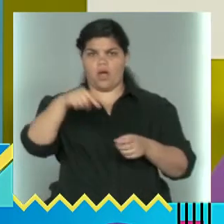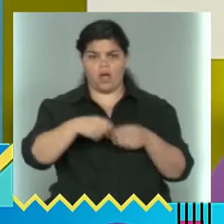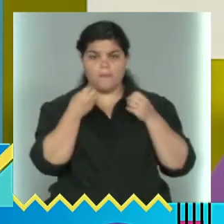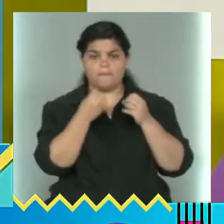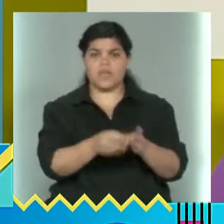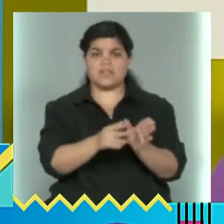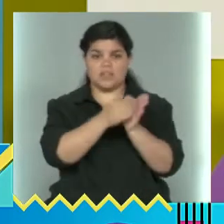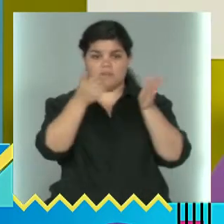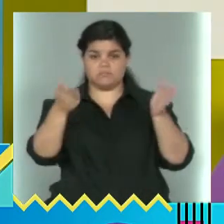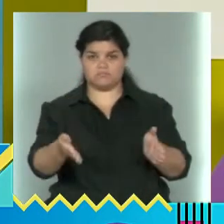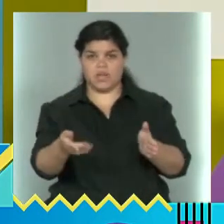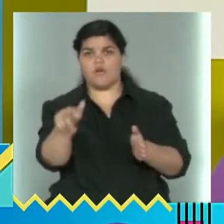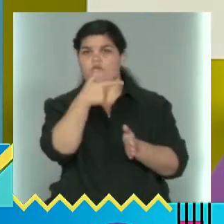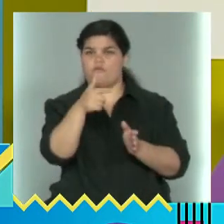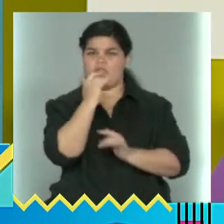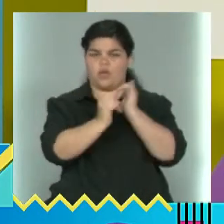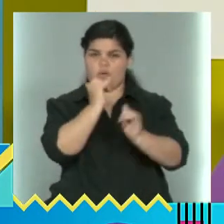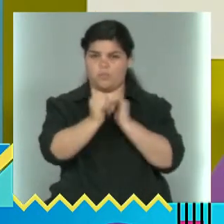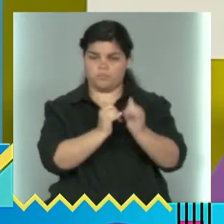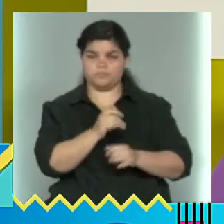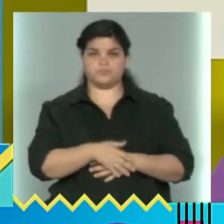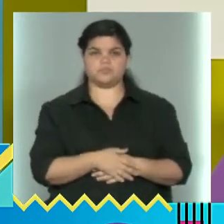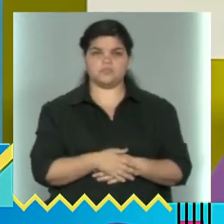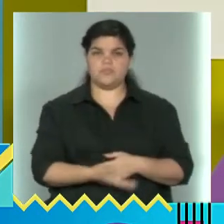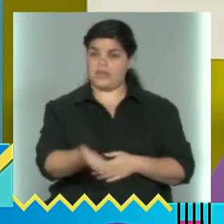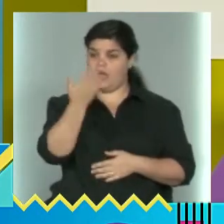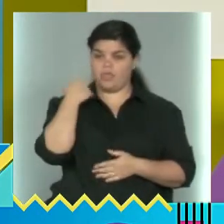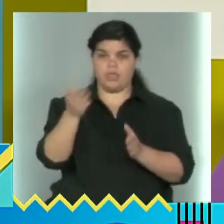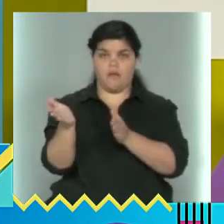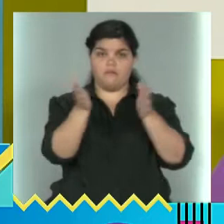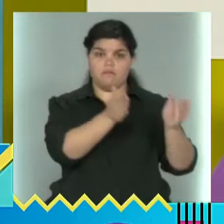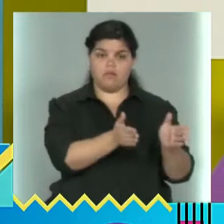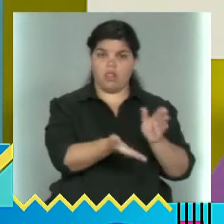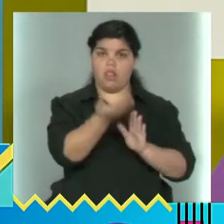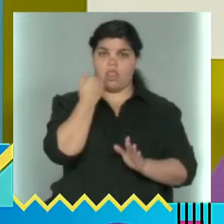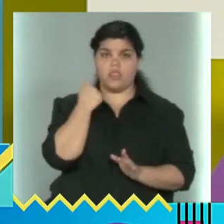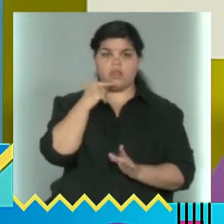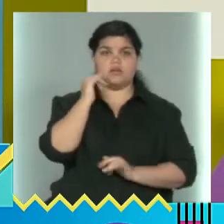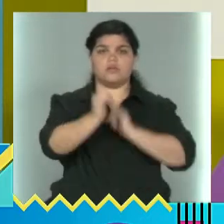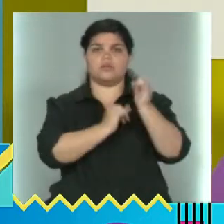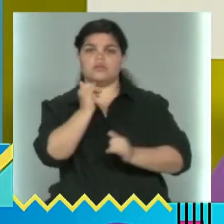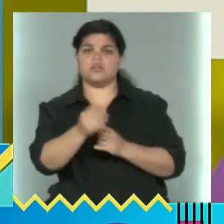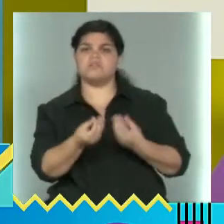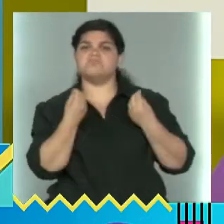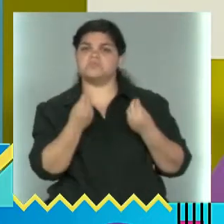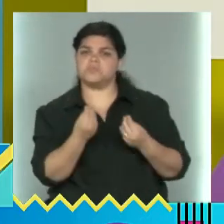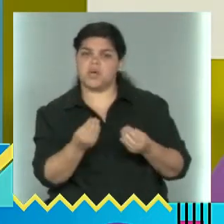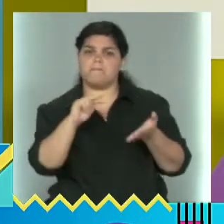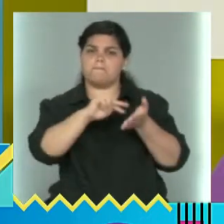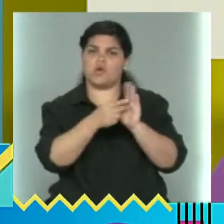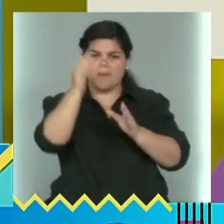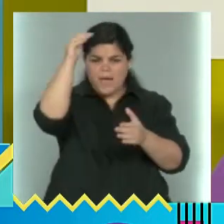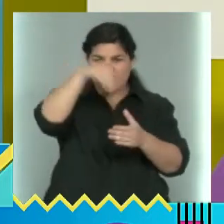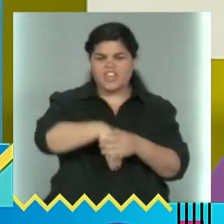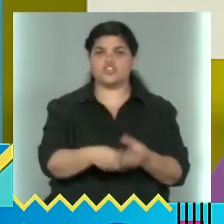empezábamos este bloque. En el bloque anterior intentábamos entender un poco el conflicto interno de Siria, ¿sí? Esta historia que nos lleva a